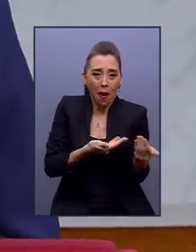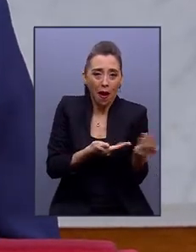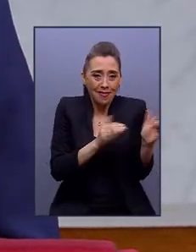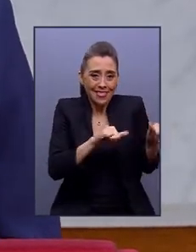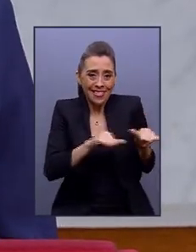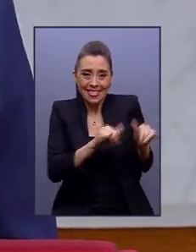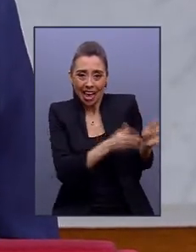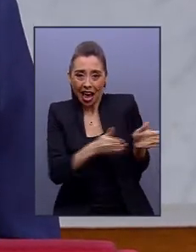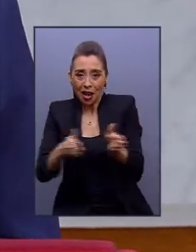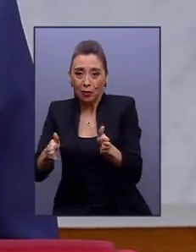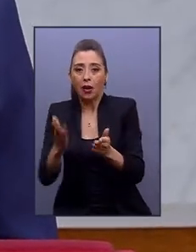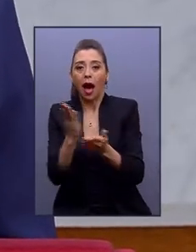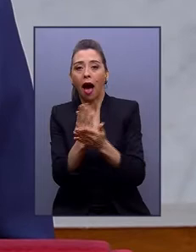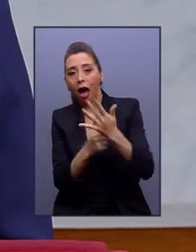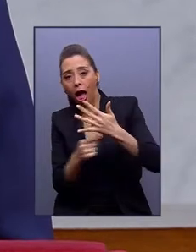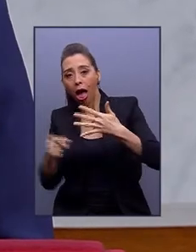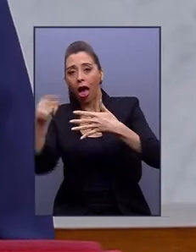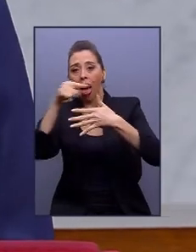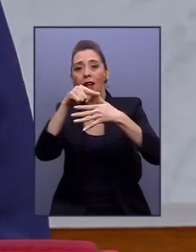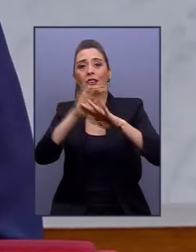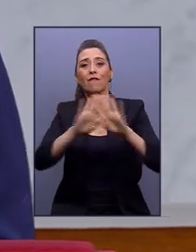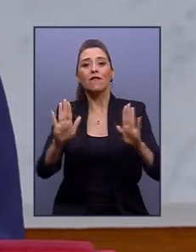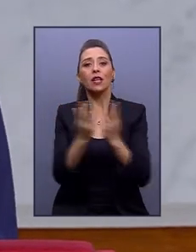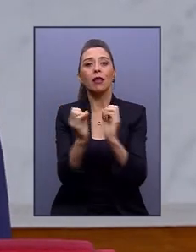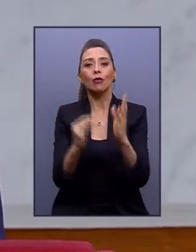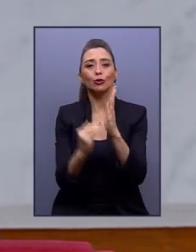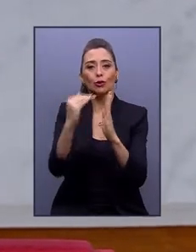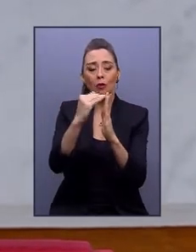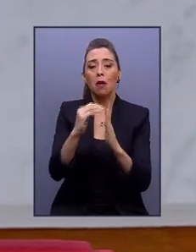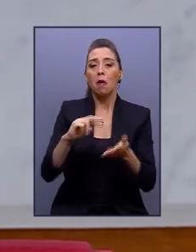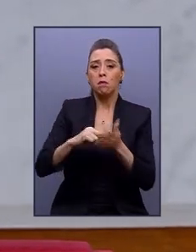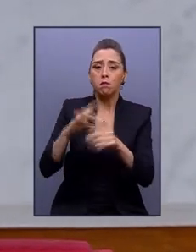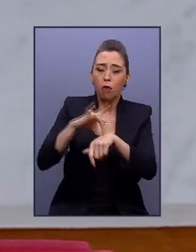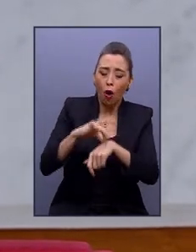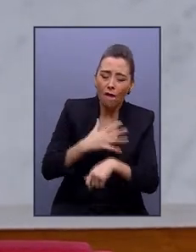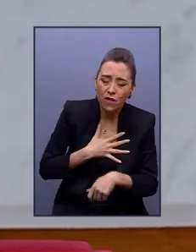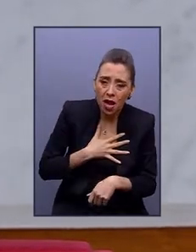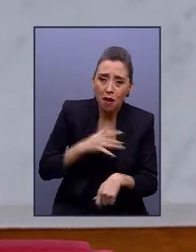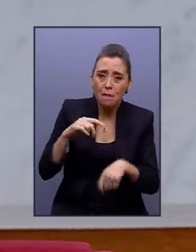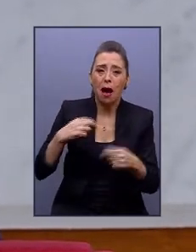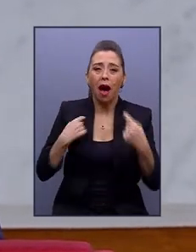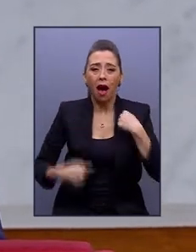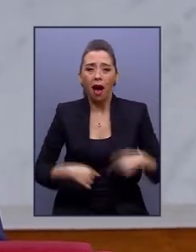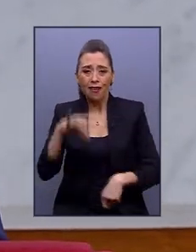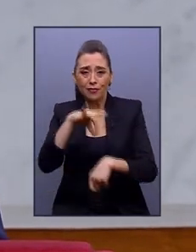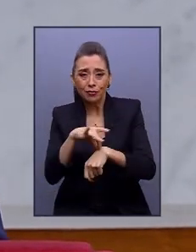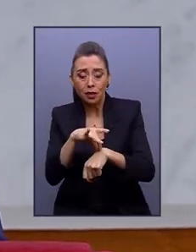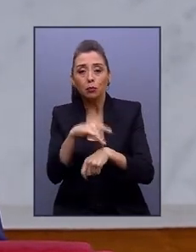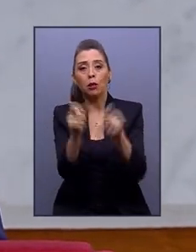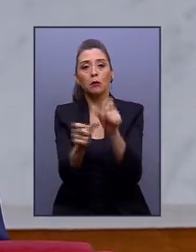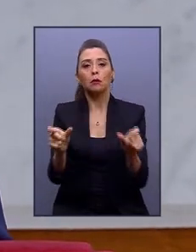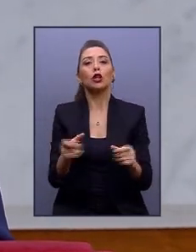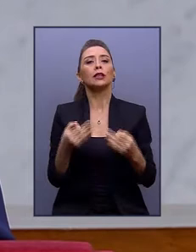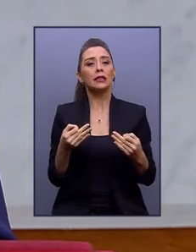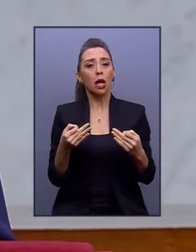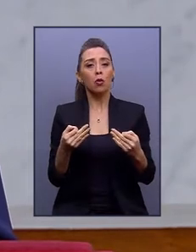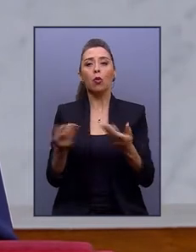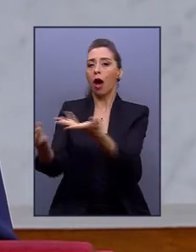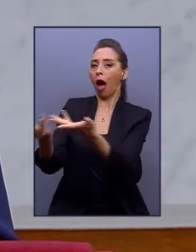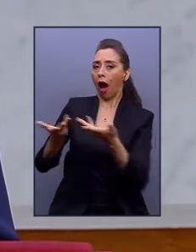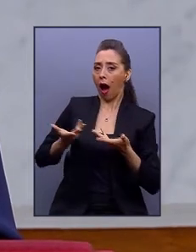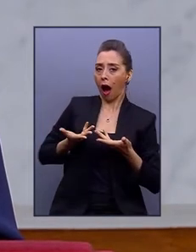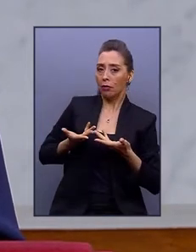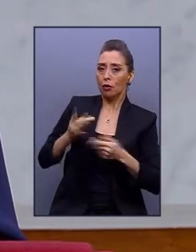hasta que terminen sus estudios superiores. Donde frente a cualquier problema de salud, las personas tengan la seguridad de que serán atendidas